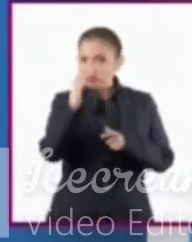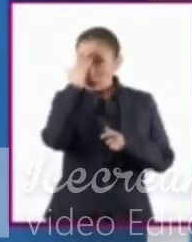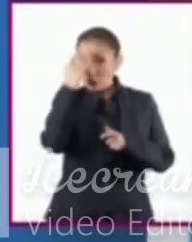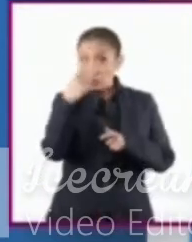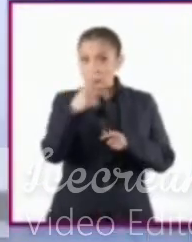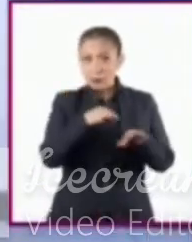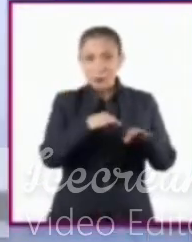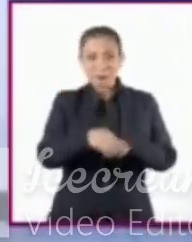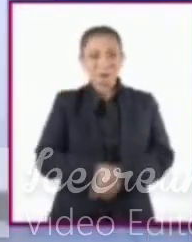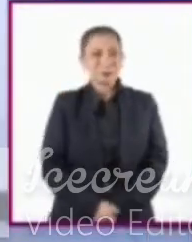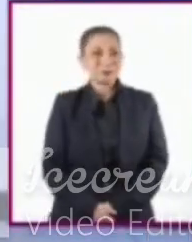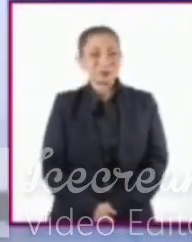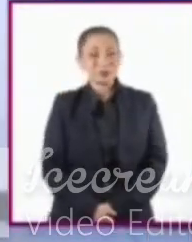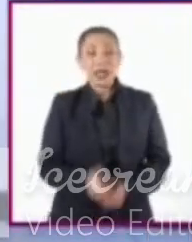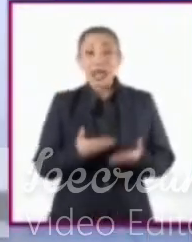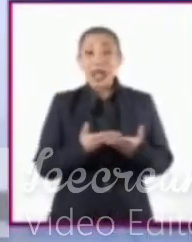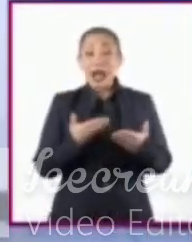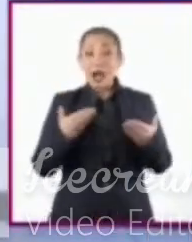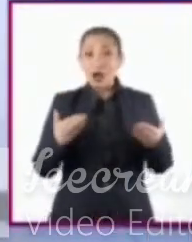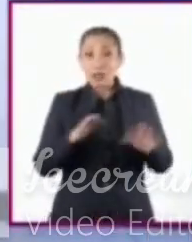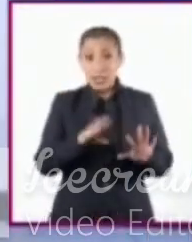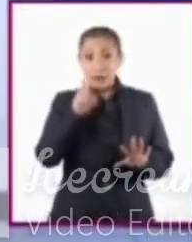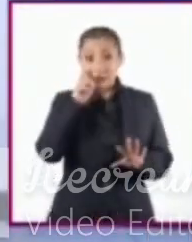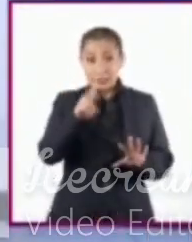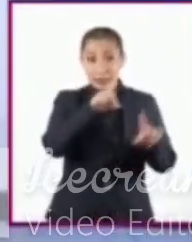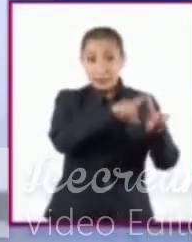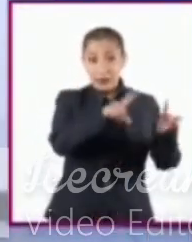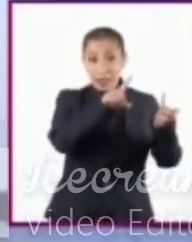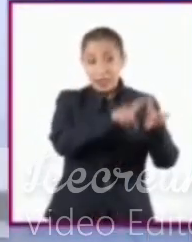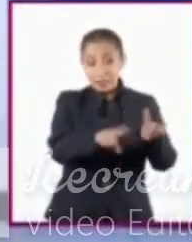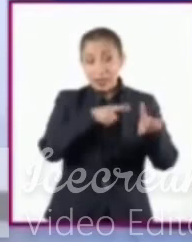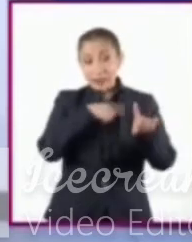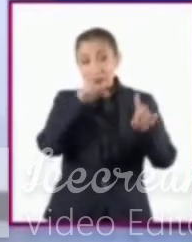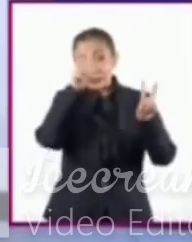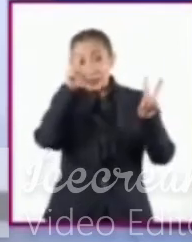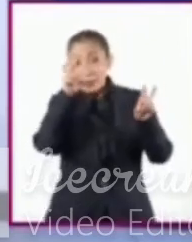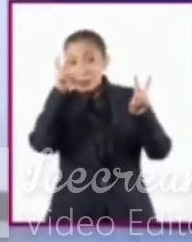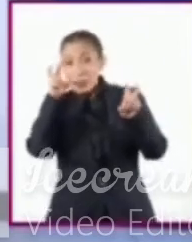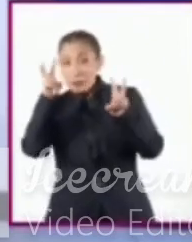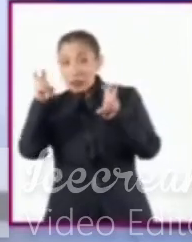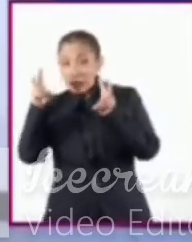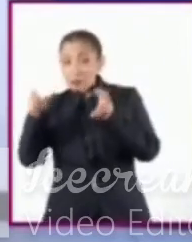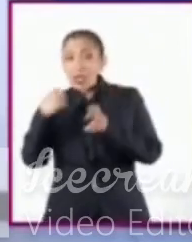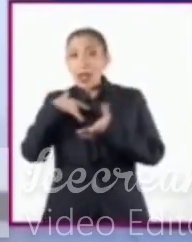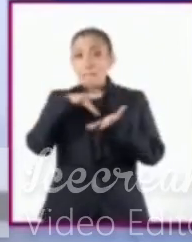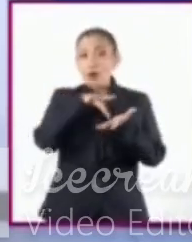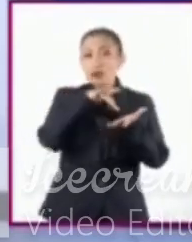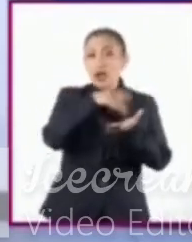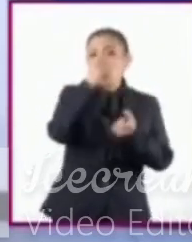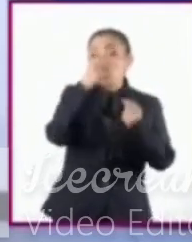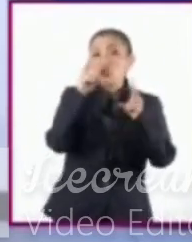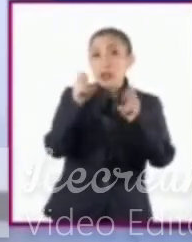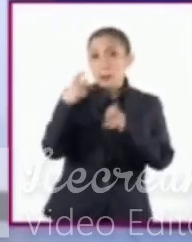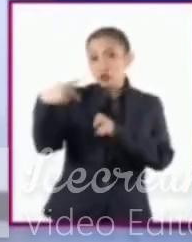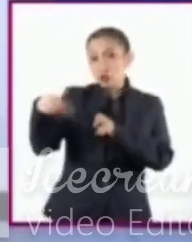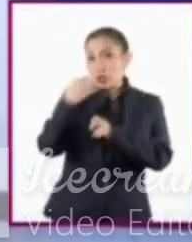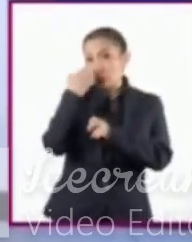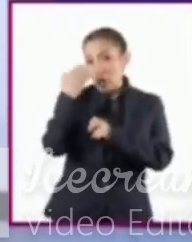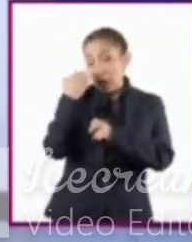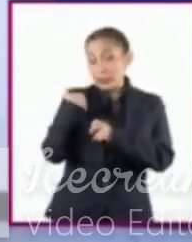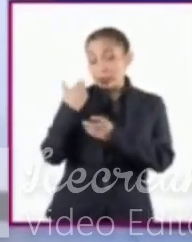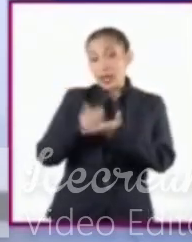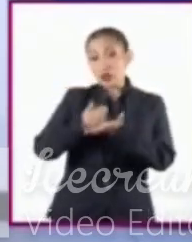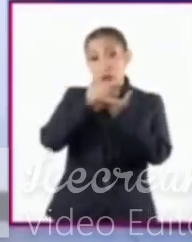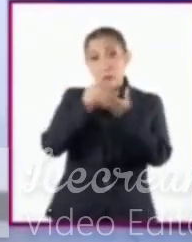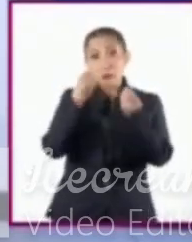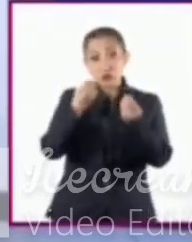su labor. Hasta ahora han visto una serie de programas que son un reforzamiento de algunos contenidos que les serán de gran apoyo